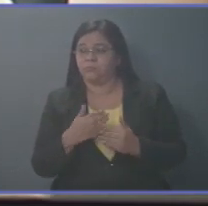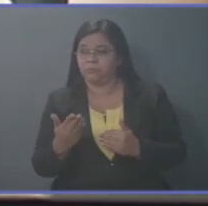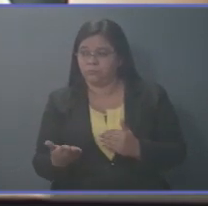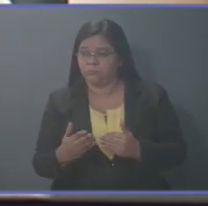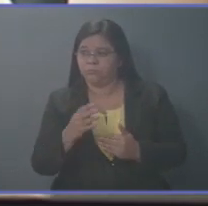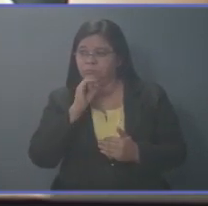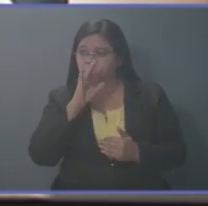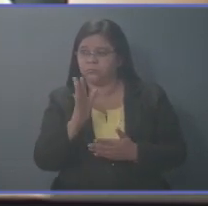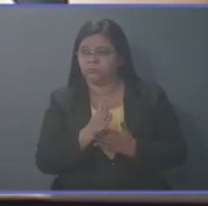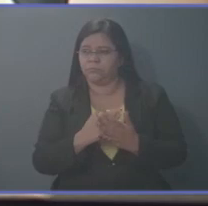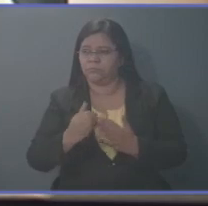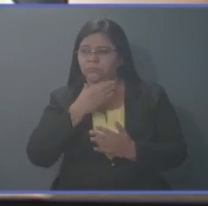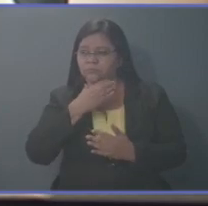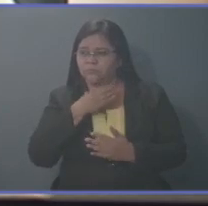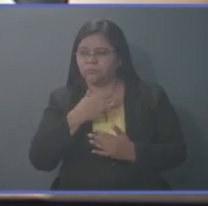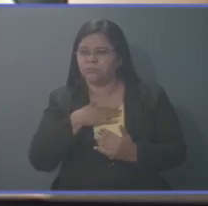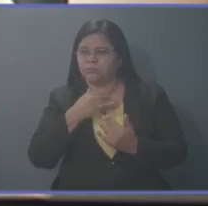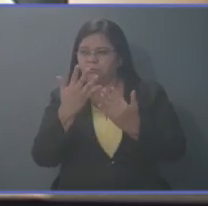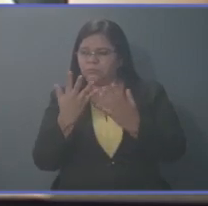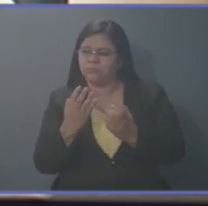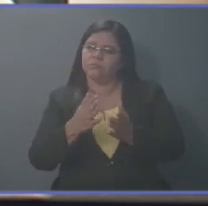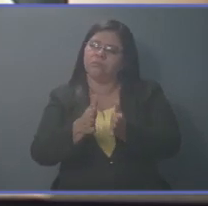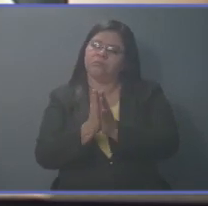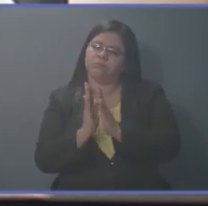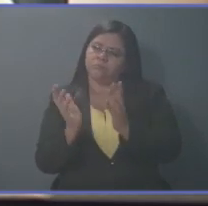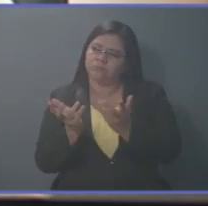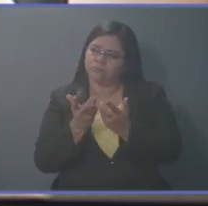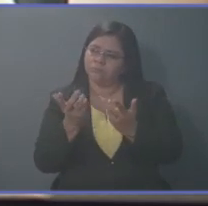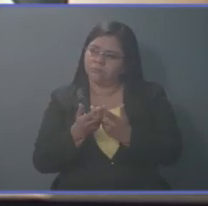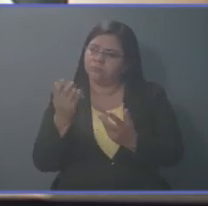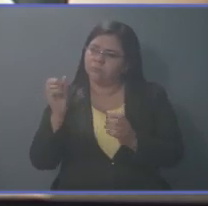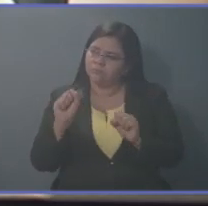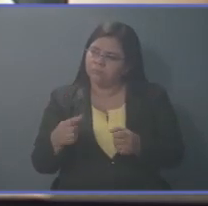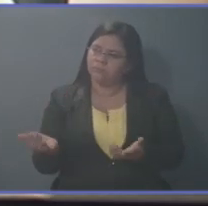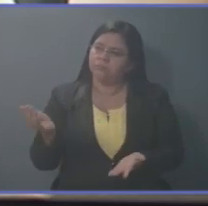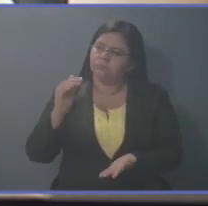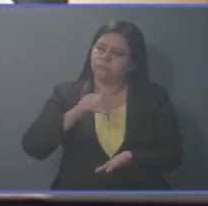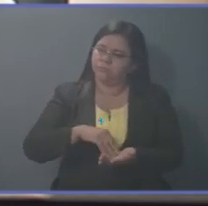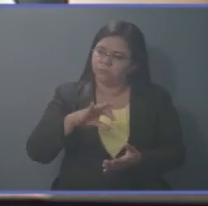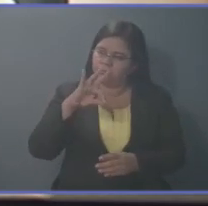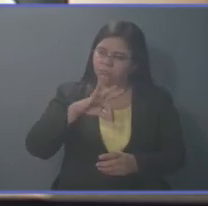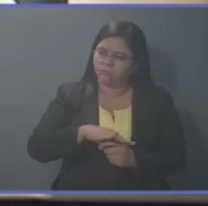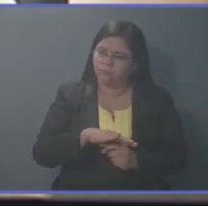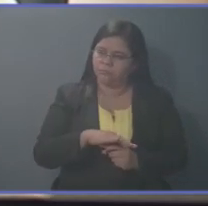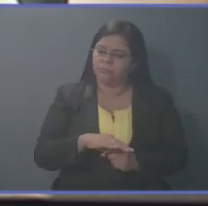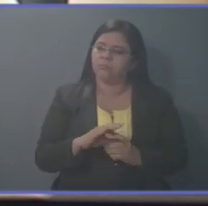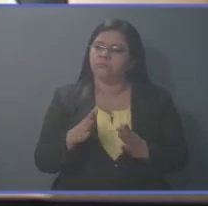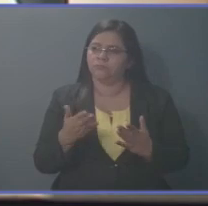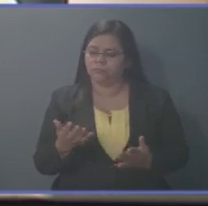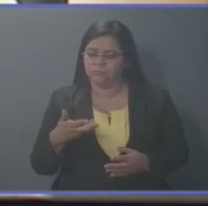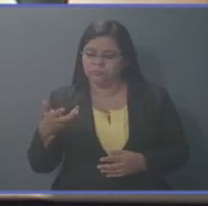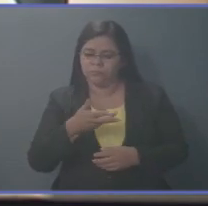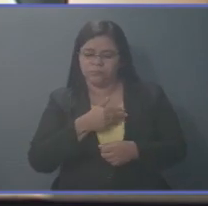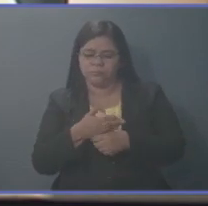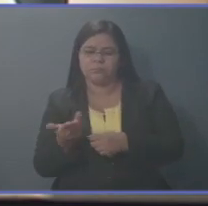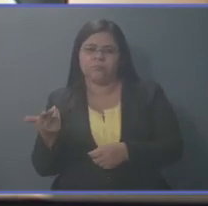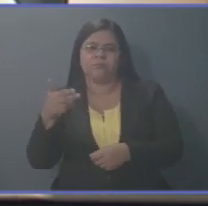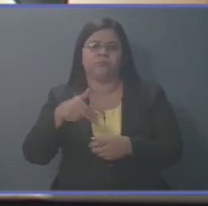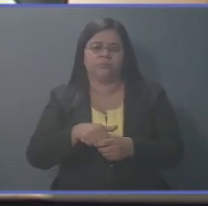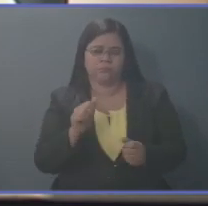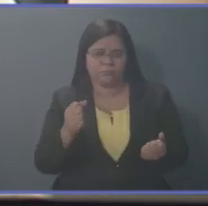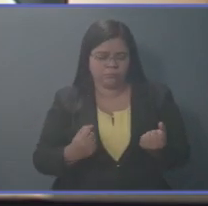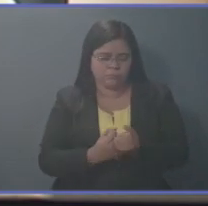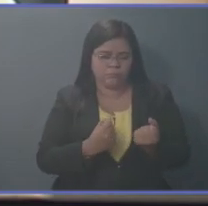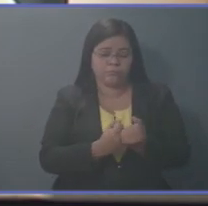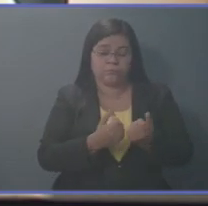es un poco complicado. Les quiero pedir, colegas, el favor de la reconsideración para que estas